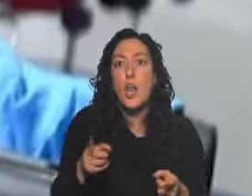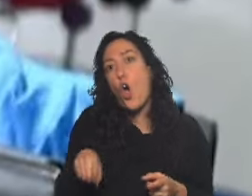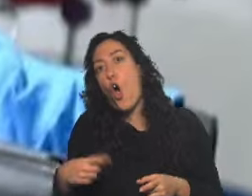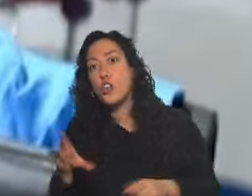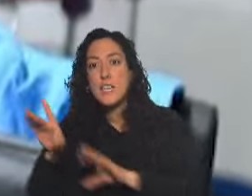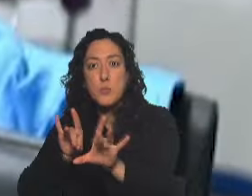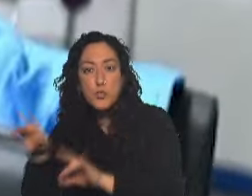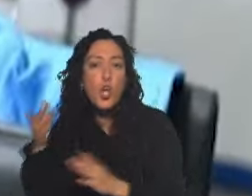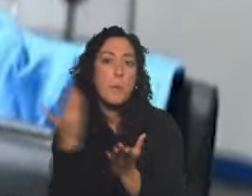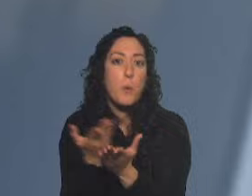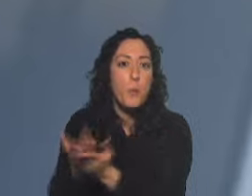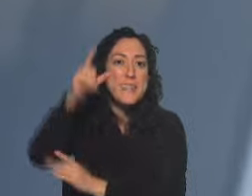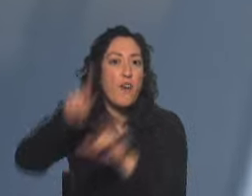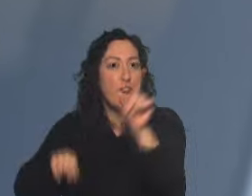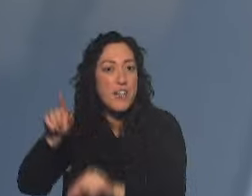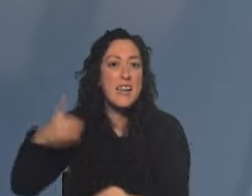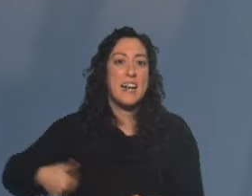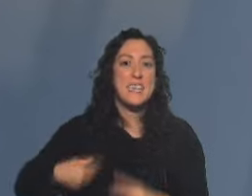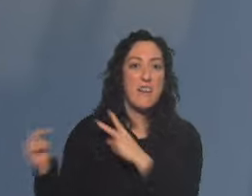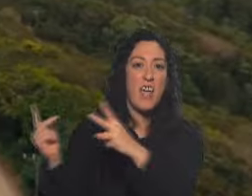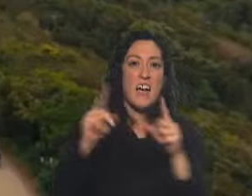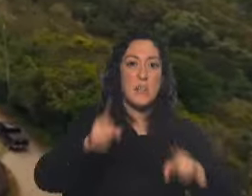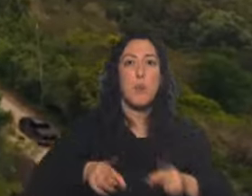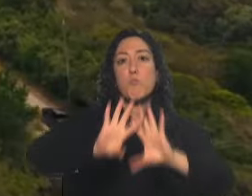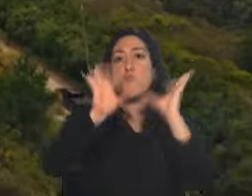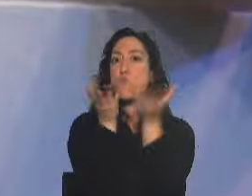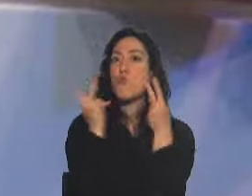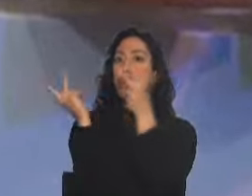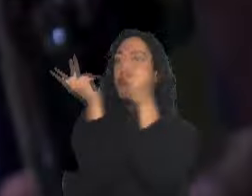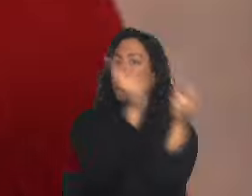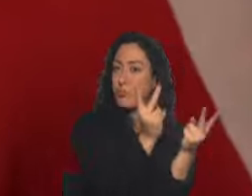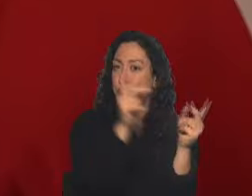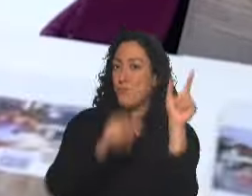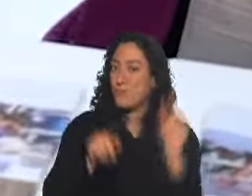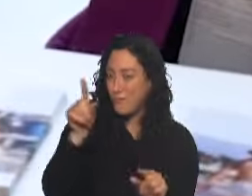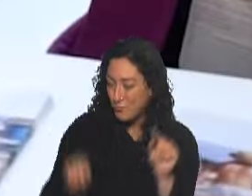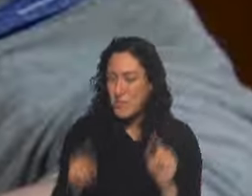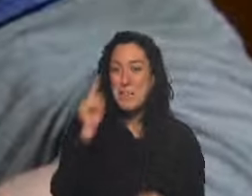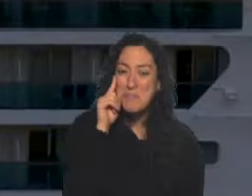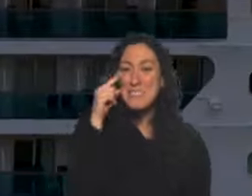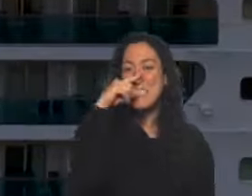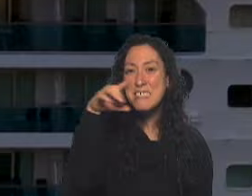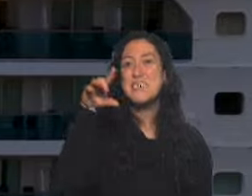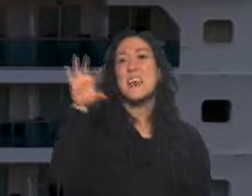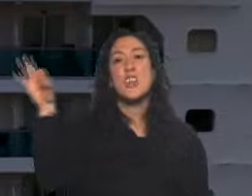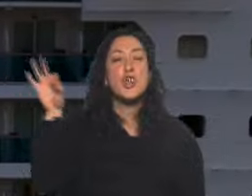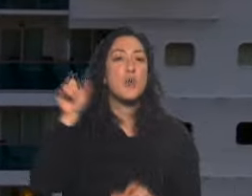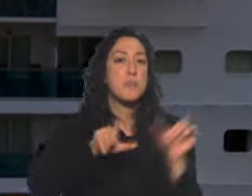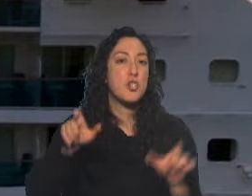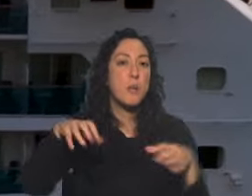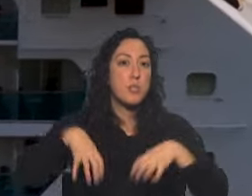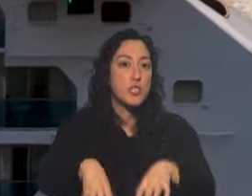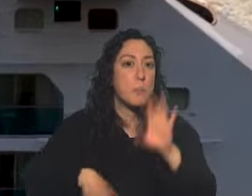alternativas, propuestas y ofertas para viajar por Argentina y también por el mundo. Este año cuenta con más de 1.700 expositores,